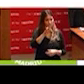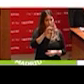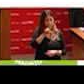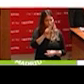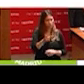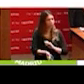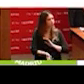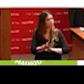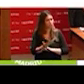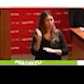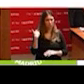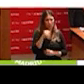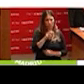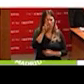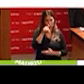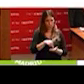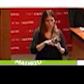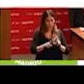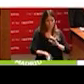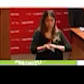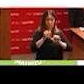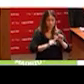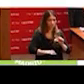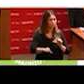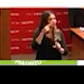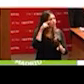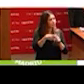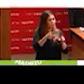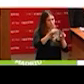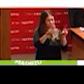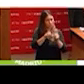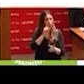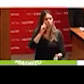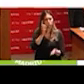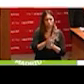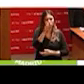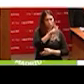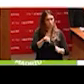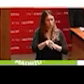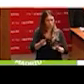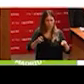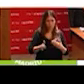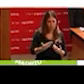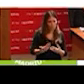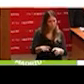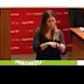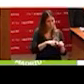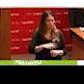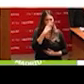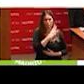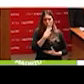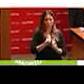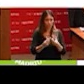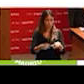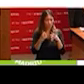en el año 2000 y va dirigido a empresas que apuestan por una gestión de personal innovadora solidaria y comprometida con